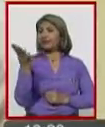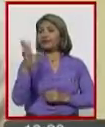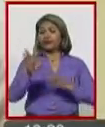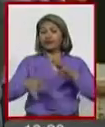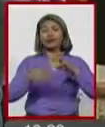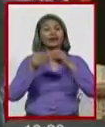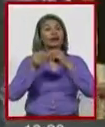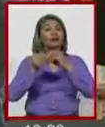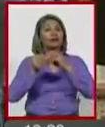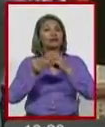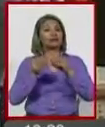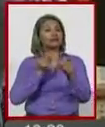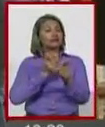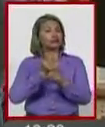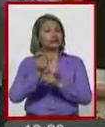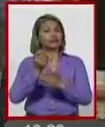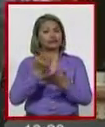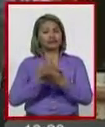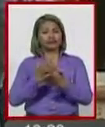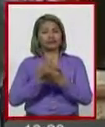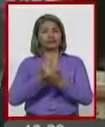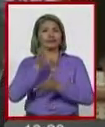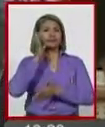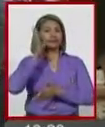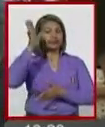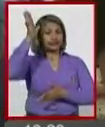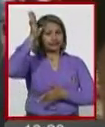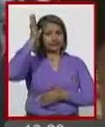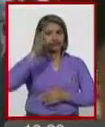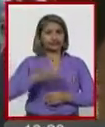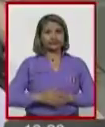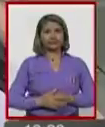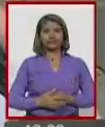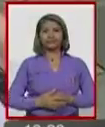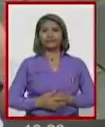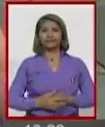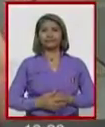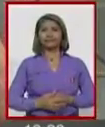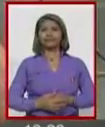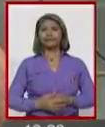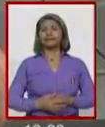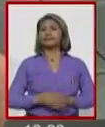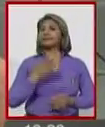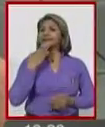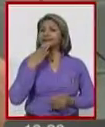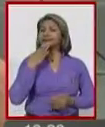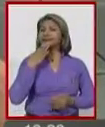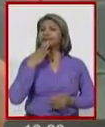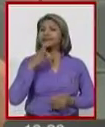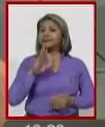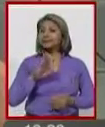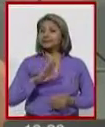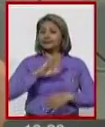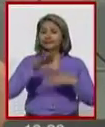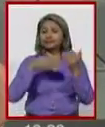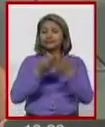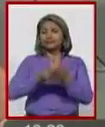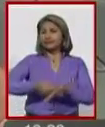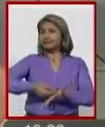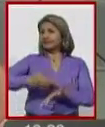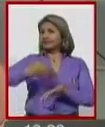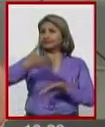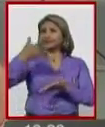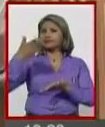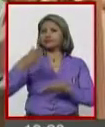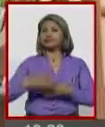el incremento, esto afecta a la economía de los padres de familia. Malo, ¿no? Porque todo ha subido,